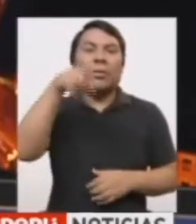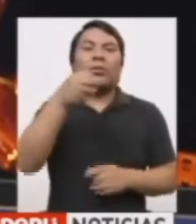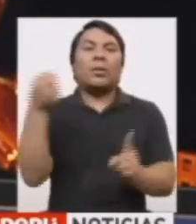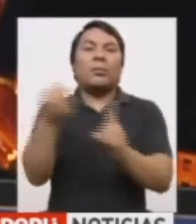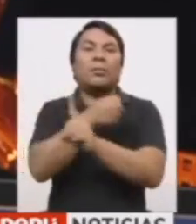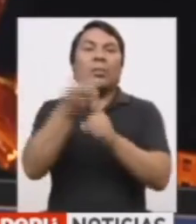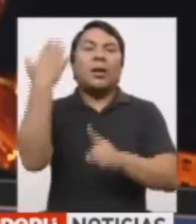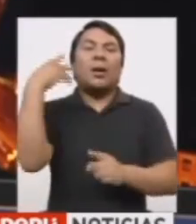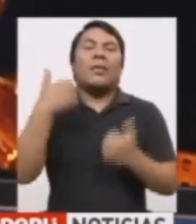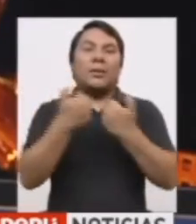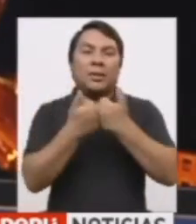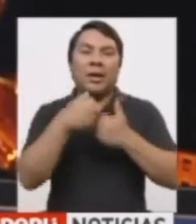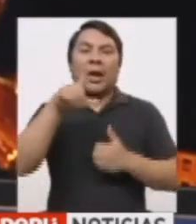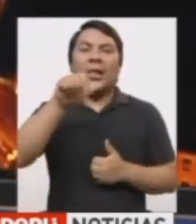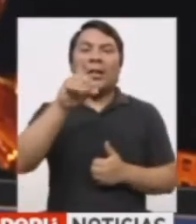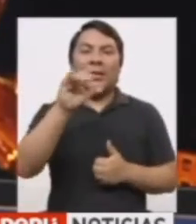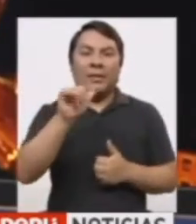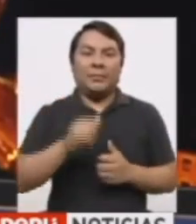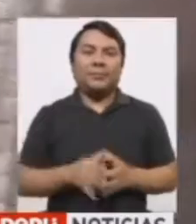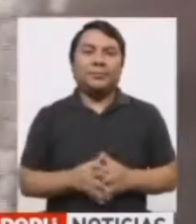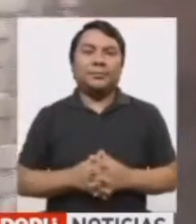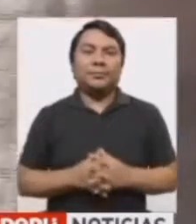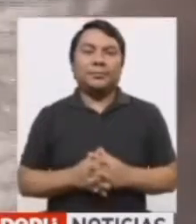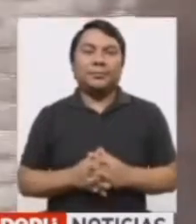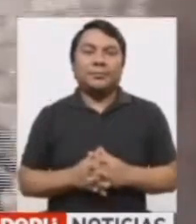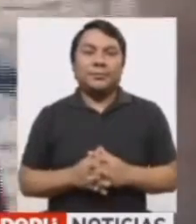su expareja Lady Guillén.